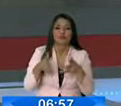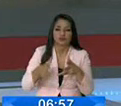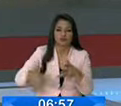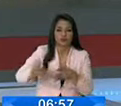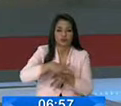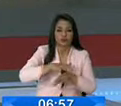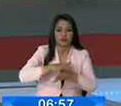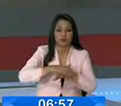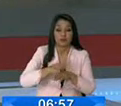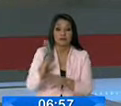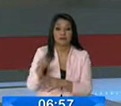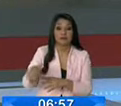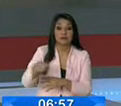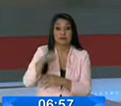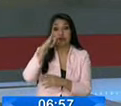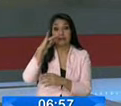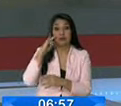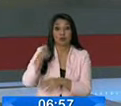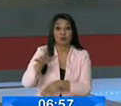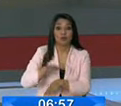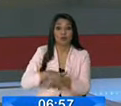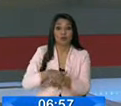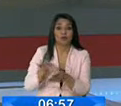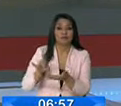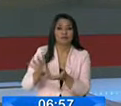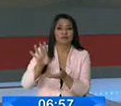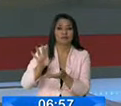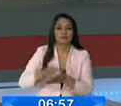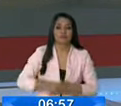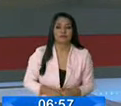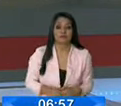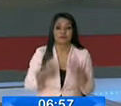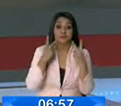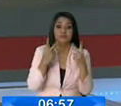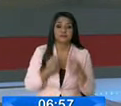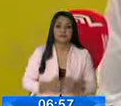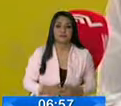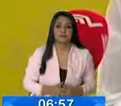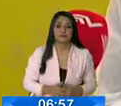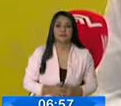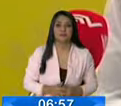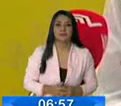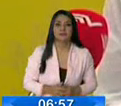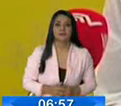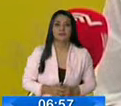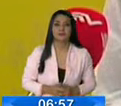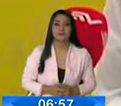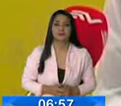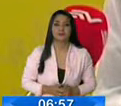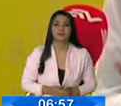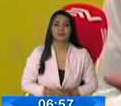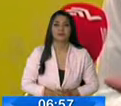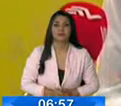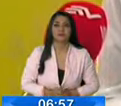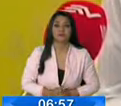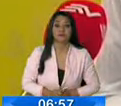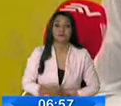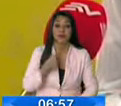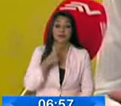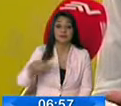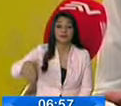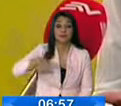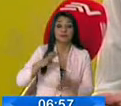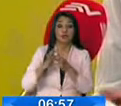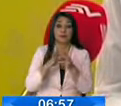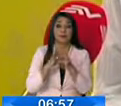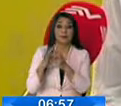Los cinco menores acusados serán removidos del plantel. Veamos. Que han estado entre ellos, obviamente agrediéndose, porque sí es